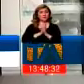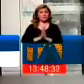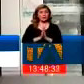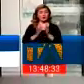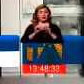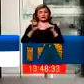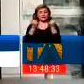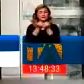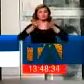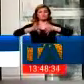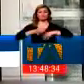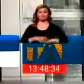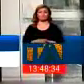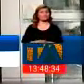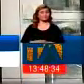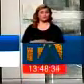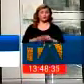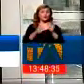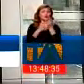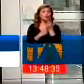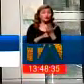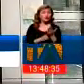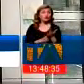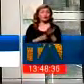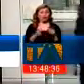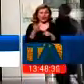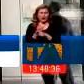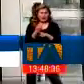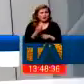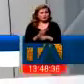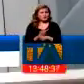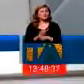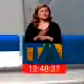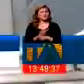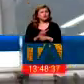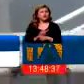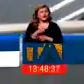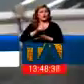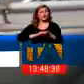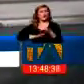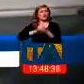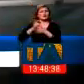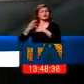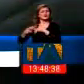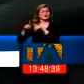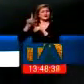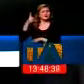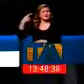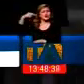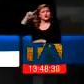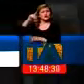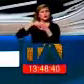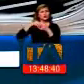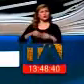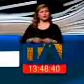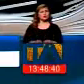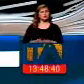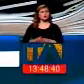la asambleísta. No obstante, de lo analizado, hay inconsistencias detectadas en un contrato de varios millones de